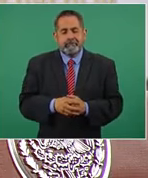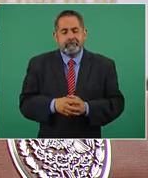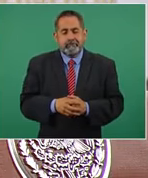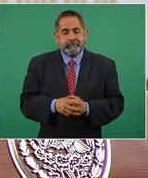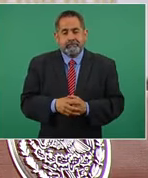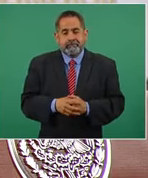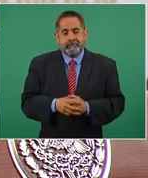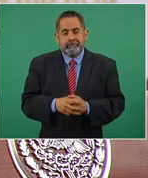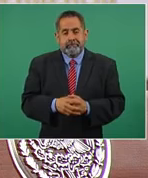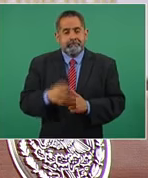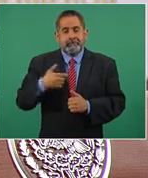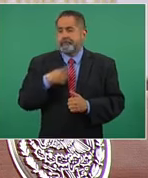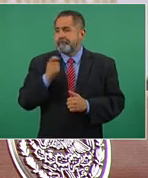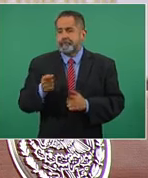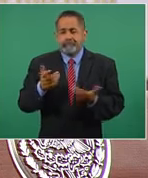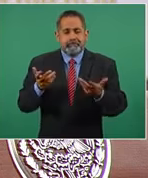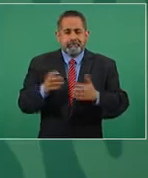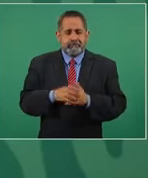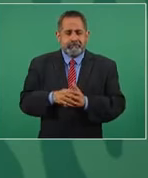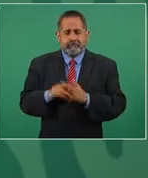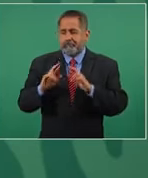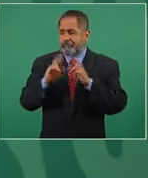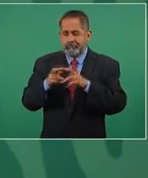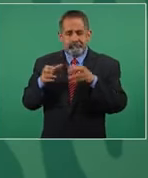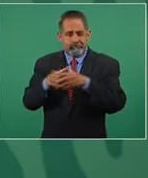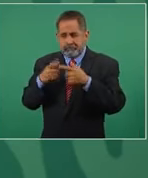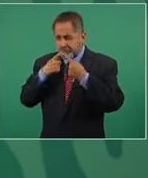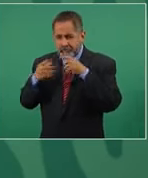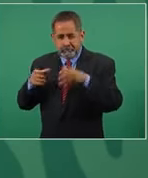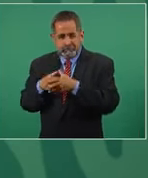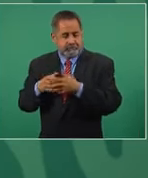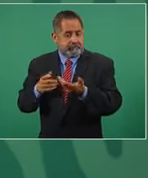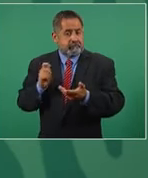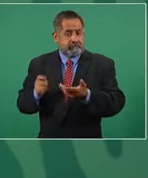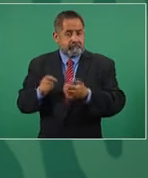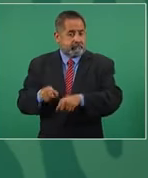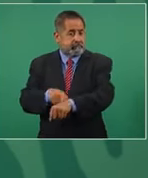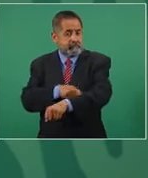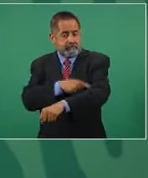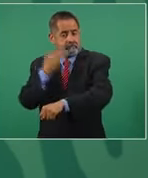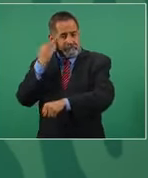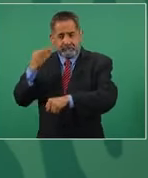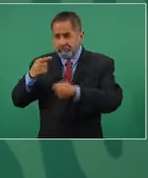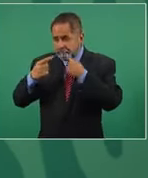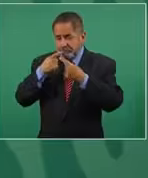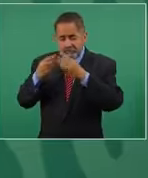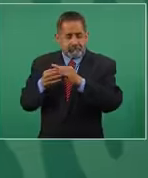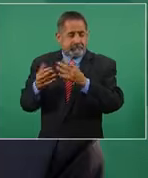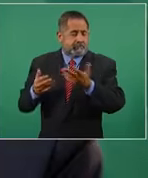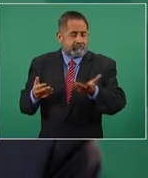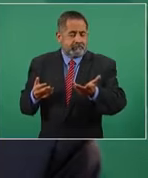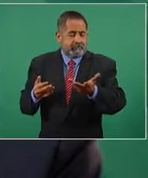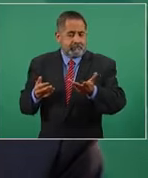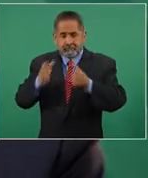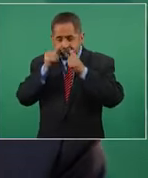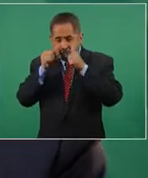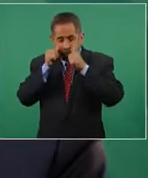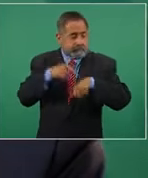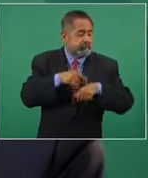Tengo nada más estas reuniones, pues nos llevan tiempo y no puedo estar